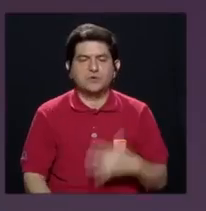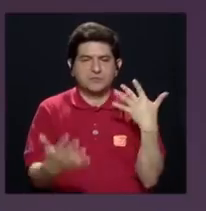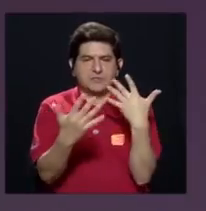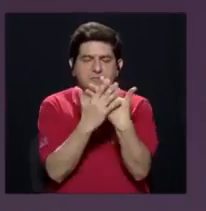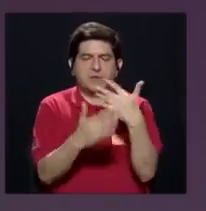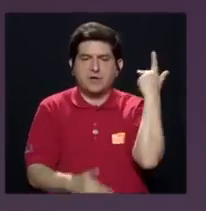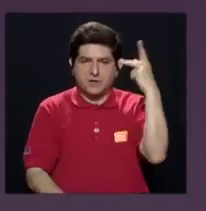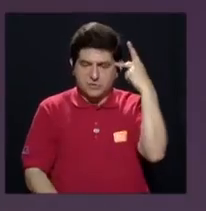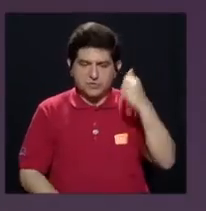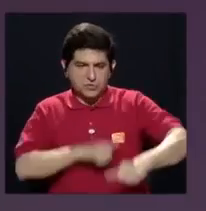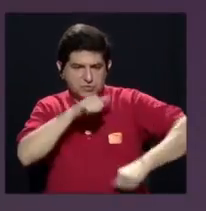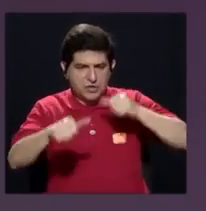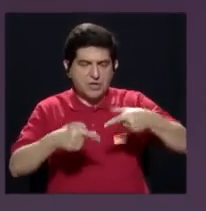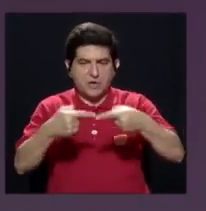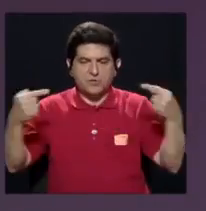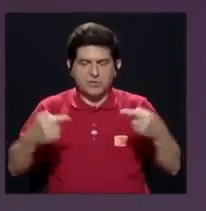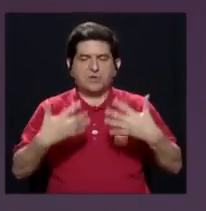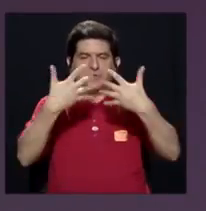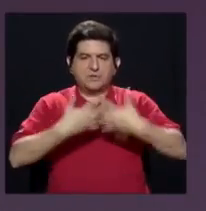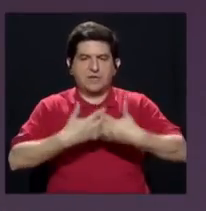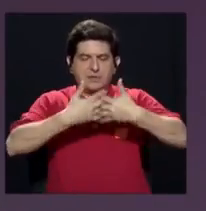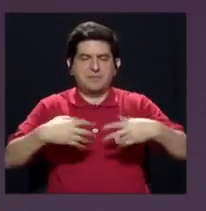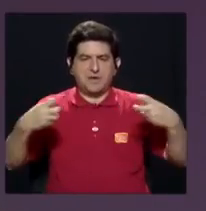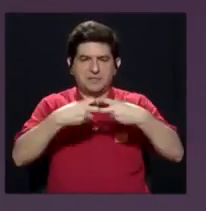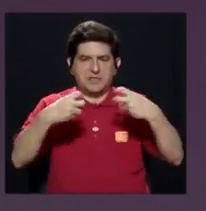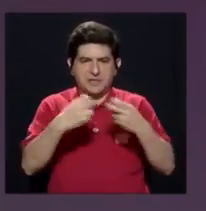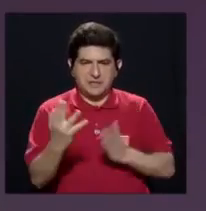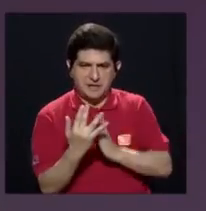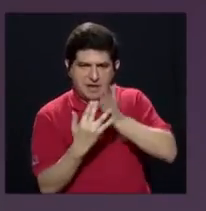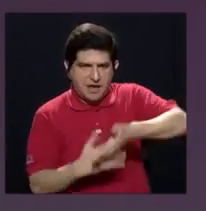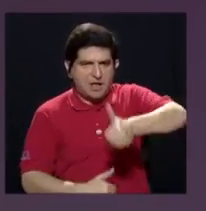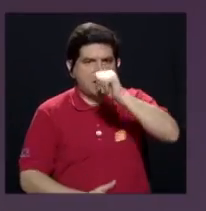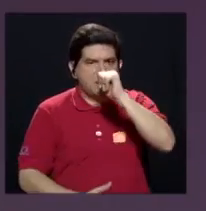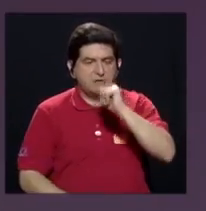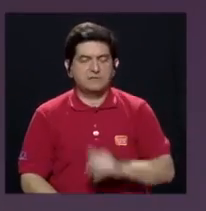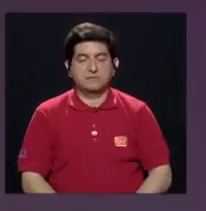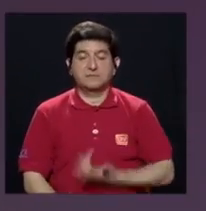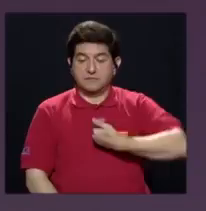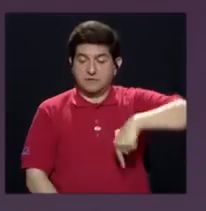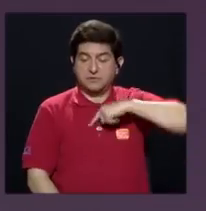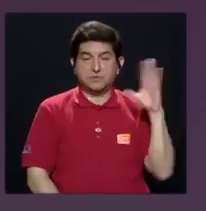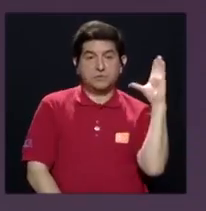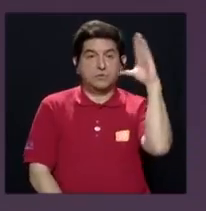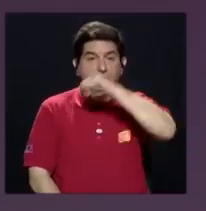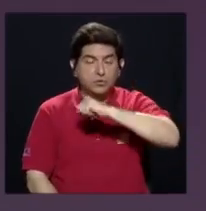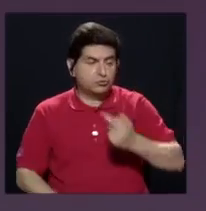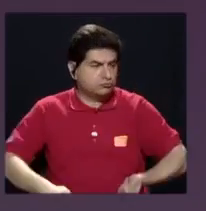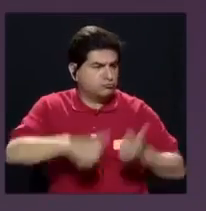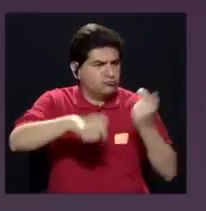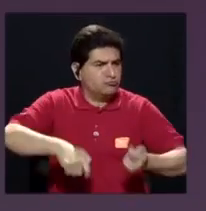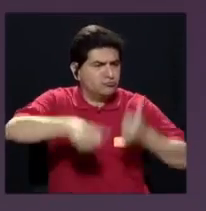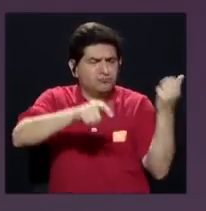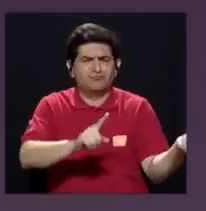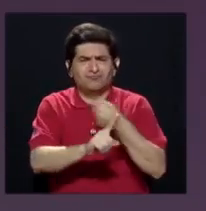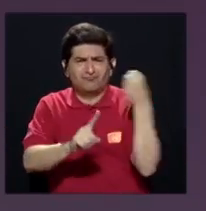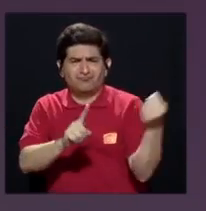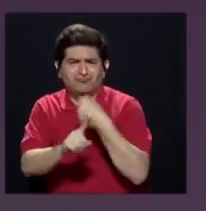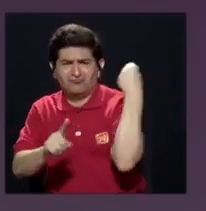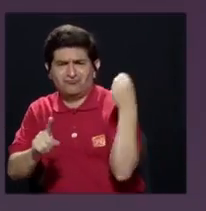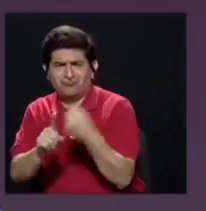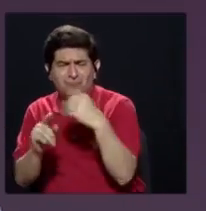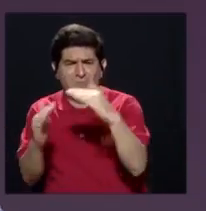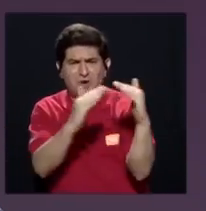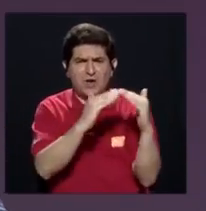contexto de la lucha contra la hidroeléctrica de pronto nos damos cuenta también que los desalojos violentos de